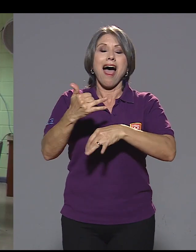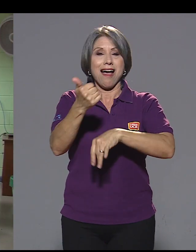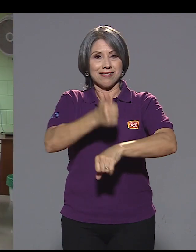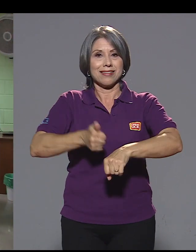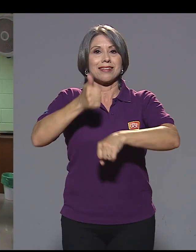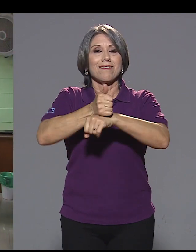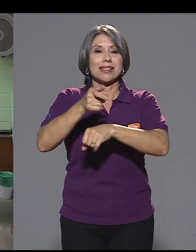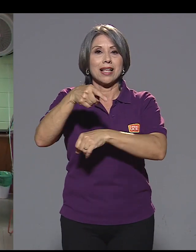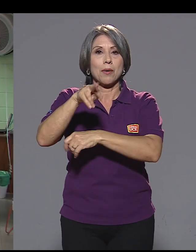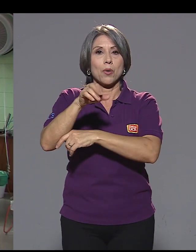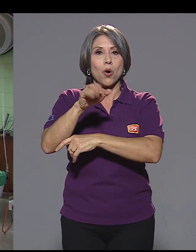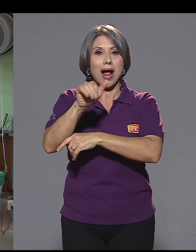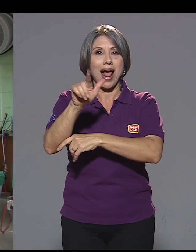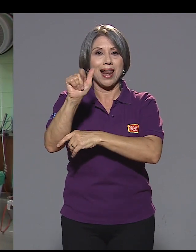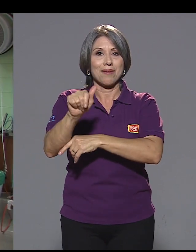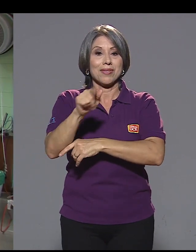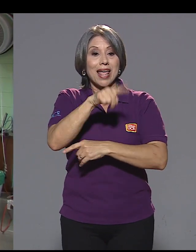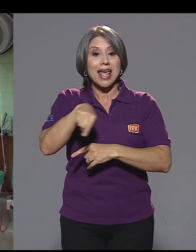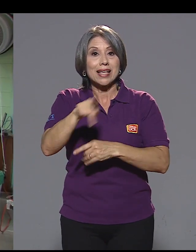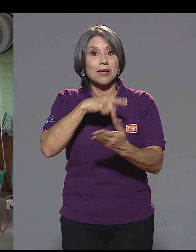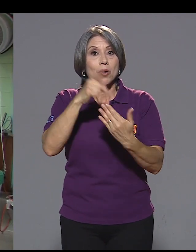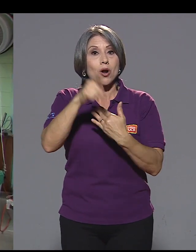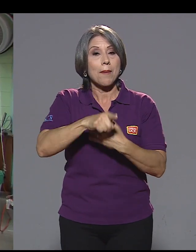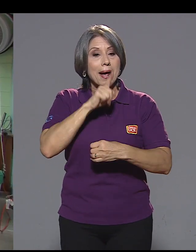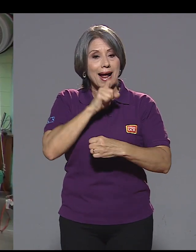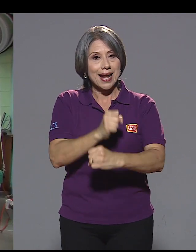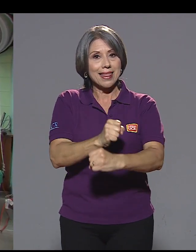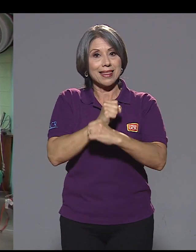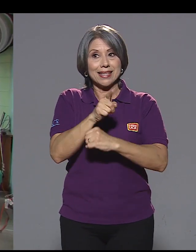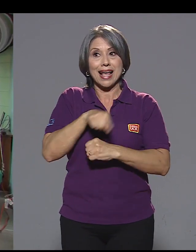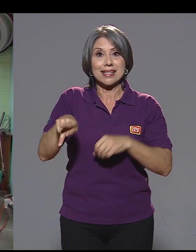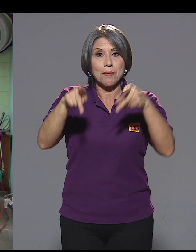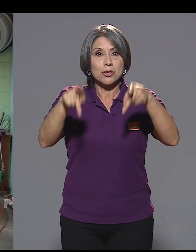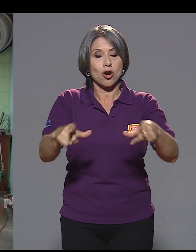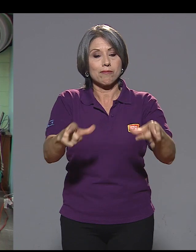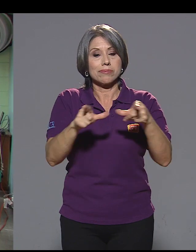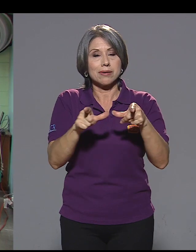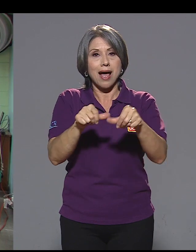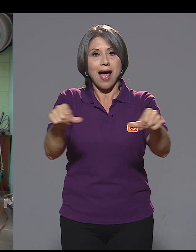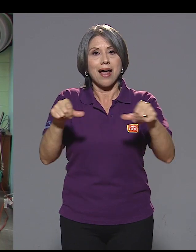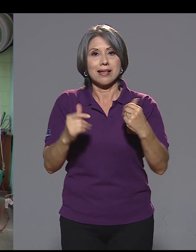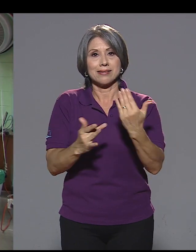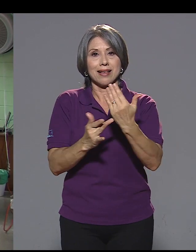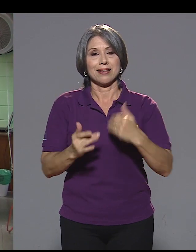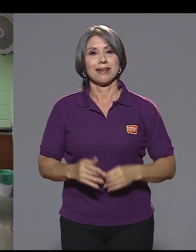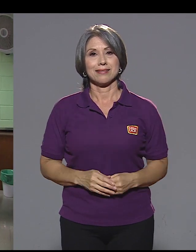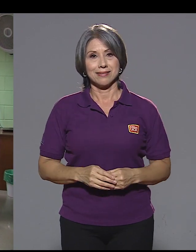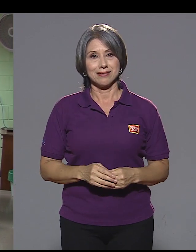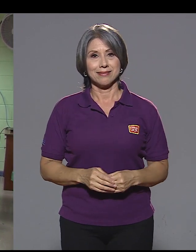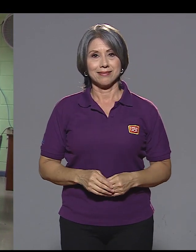Procala, un programa que garantiza la certificación de esta población en áreas técnicas.